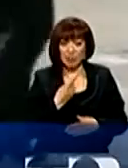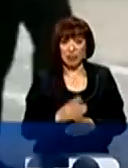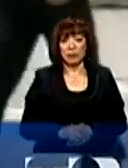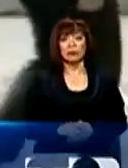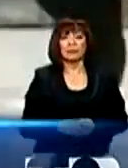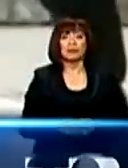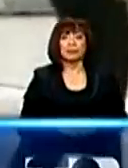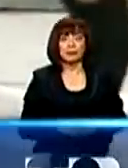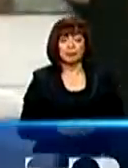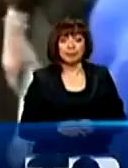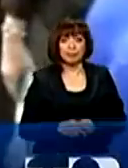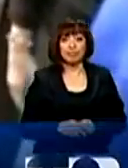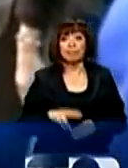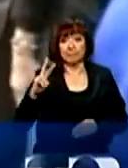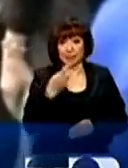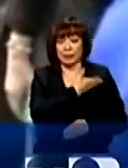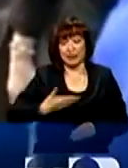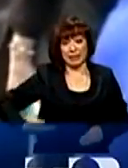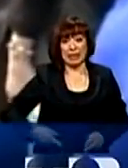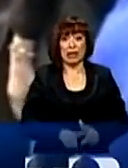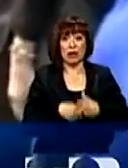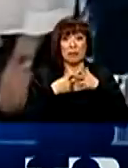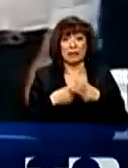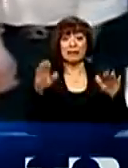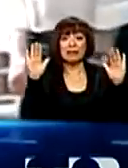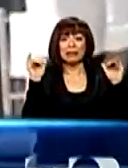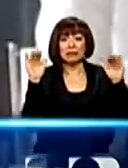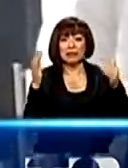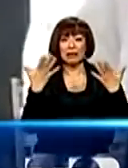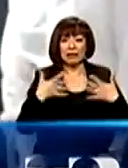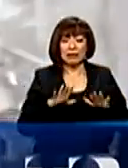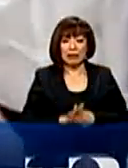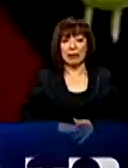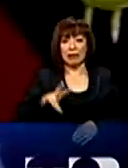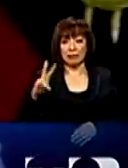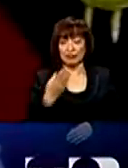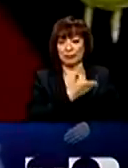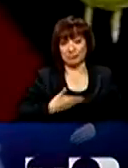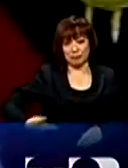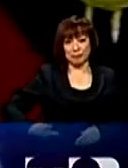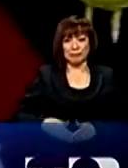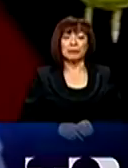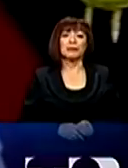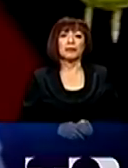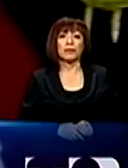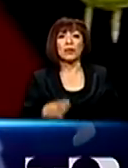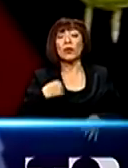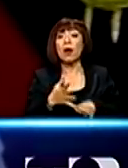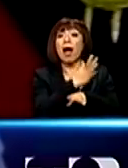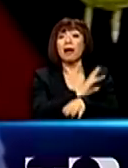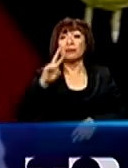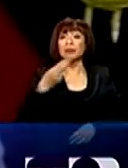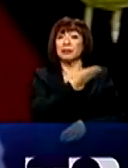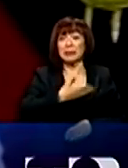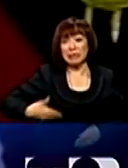como María Alejandra Vicuña comenzó lo que sería su despedida de la vicepresidencia de la República. Desde que asumí la vicepresidencia he tenido